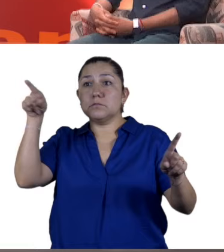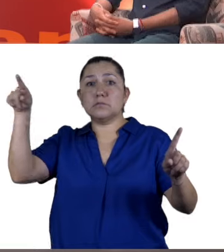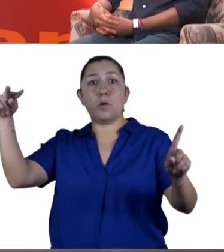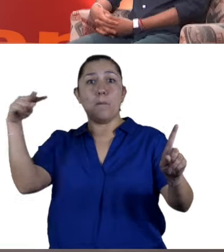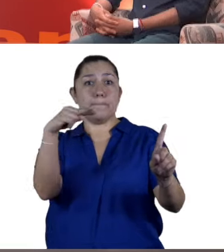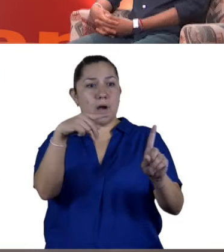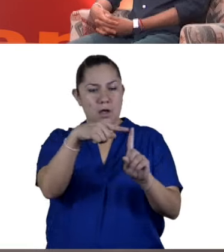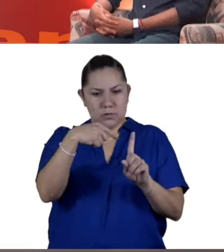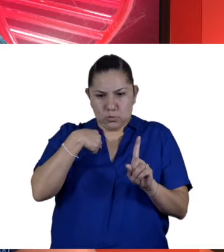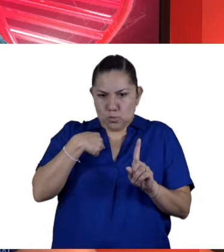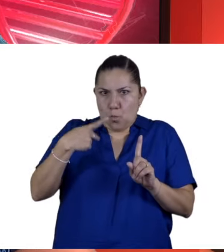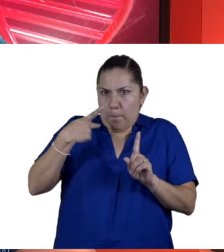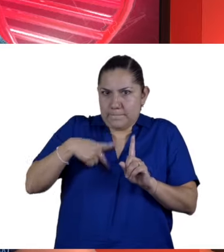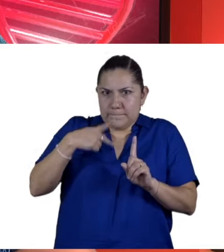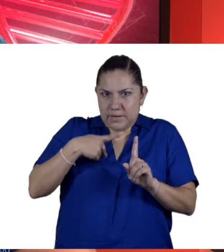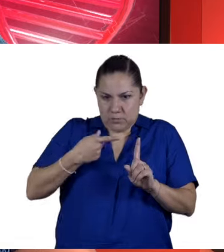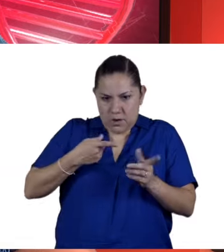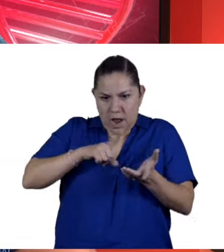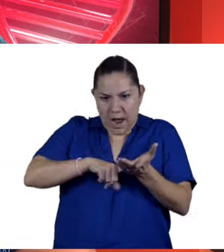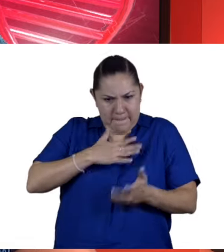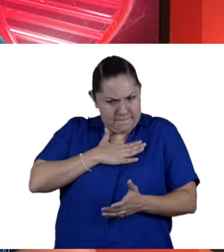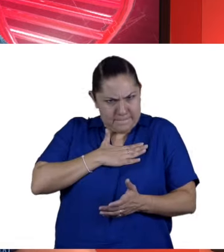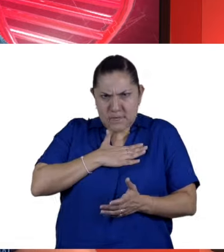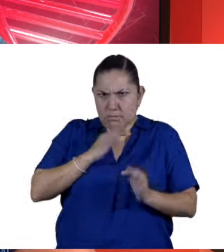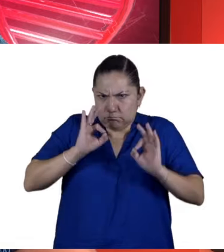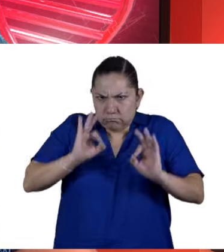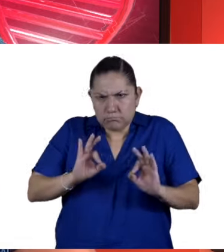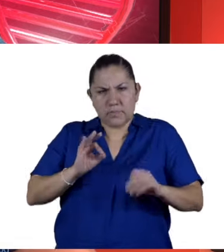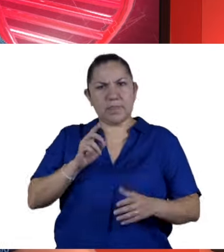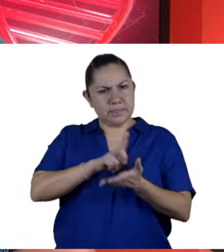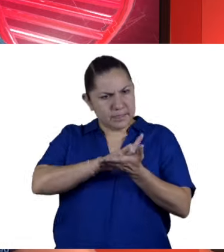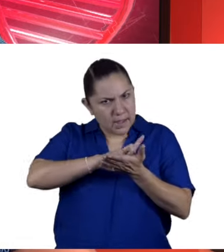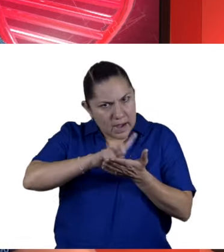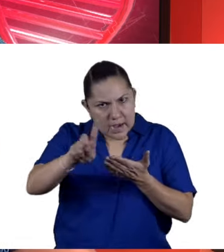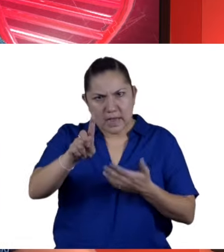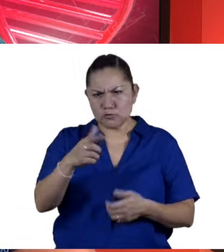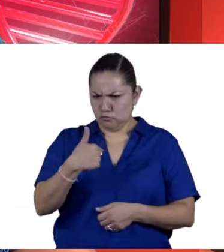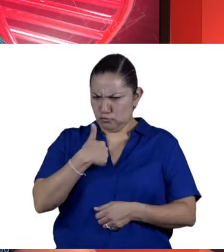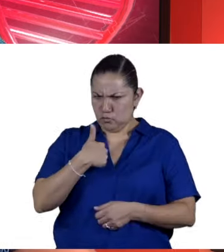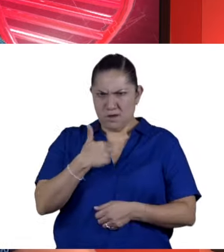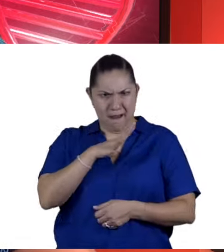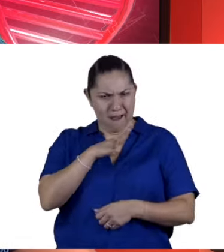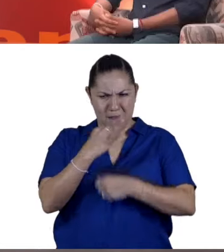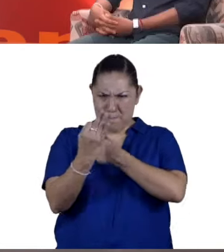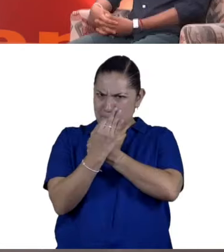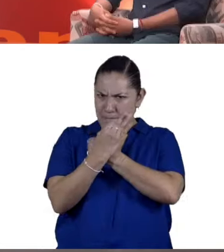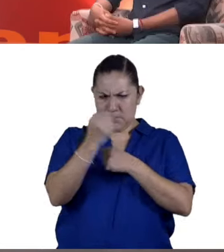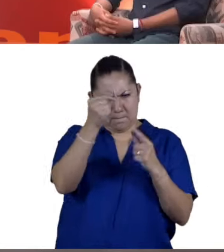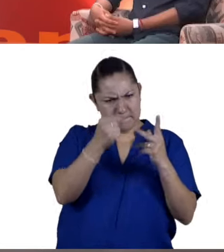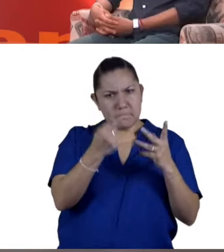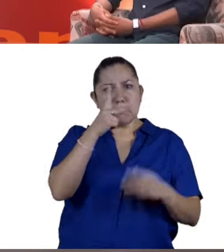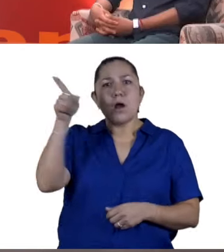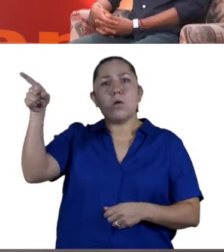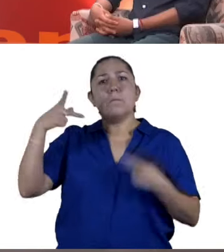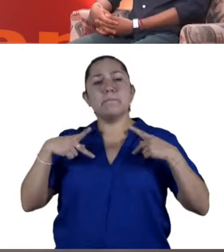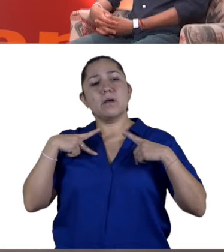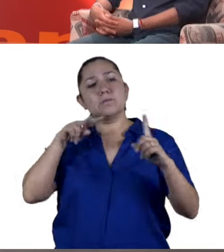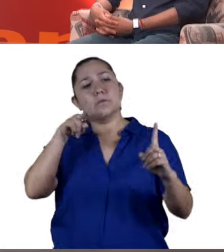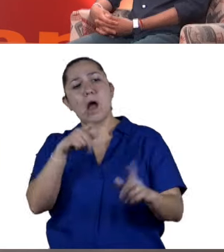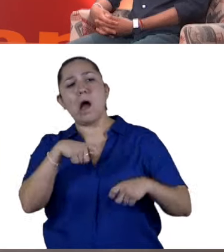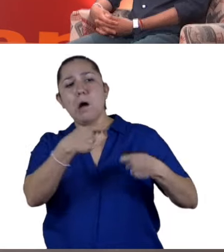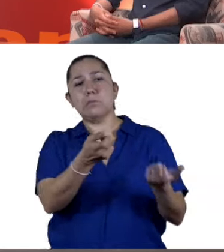erróneas, es como te tratan. Y aunque seas una persona con todos los derechos humanos literal a tu alcance,